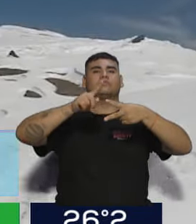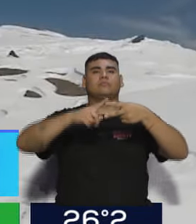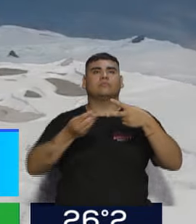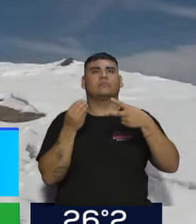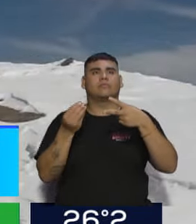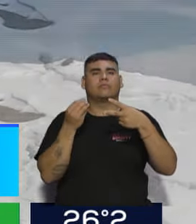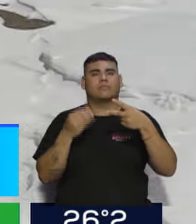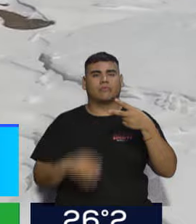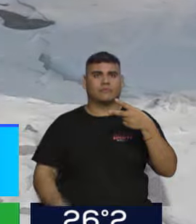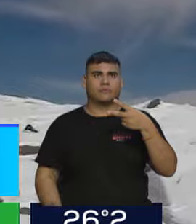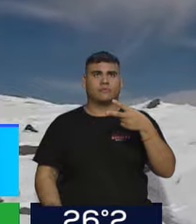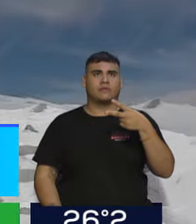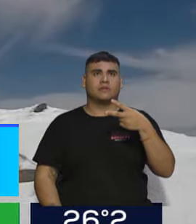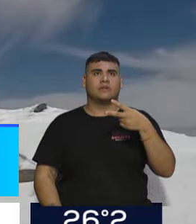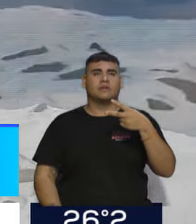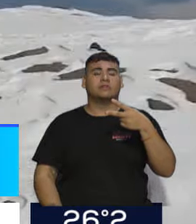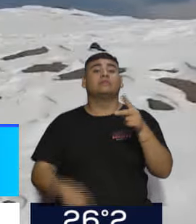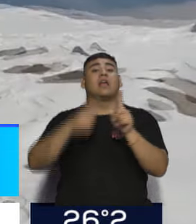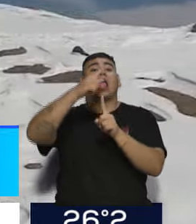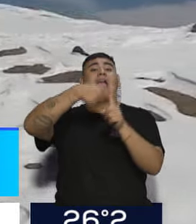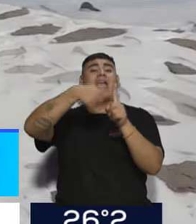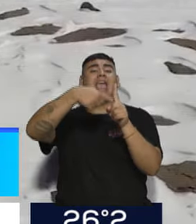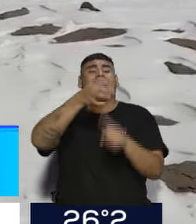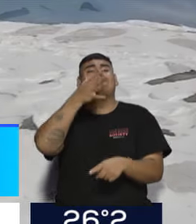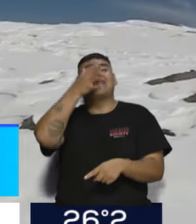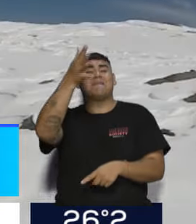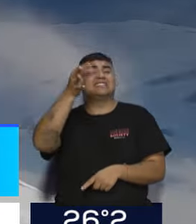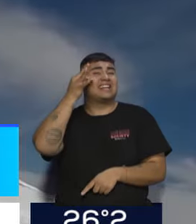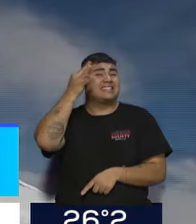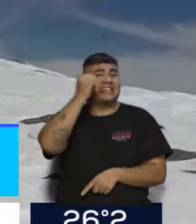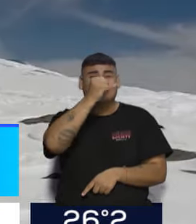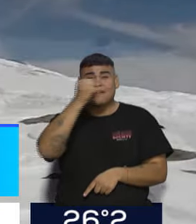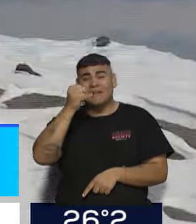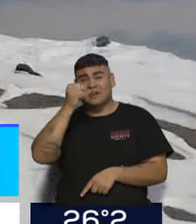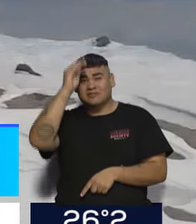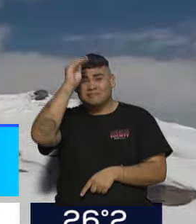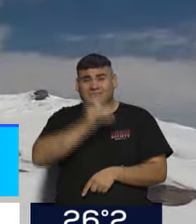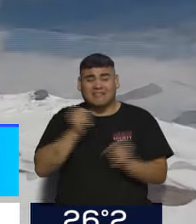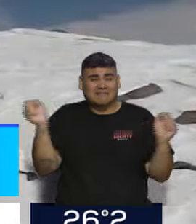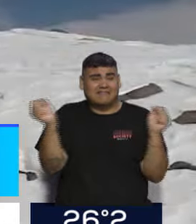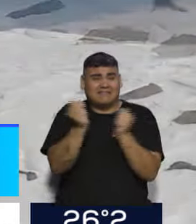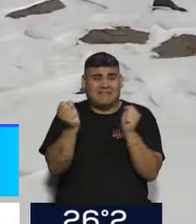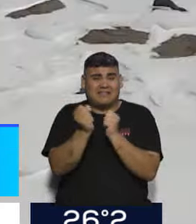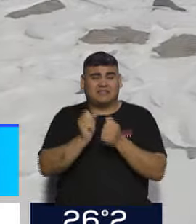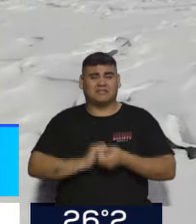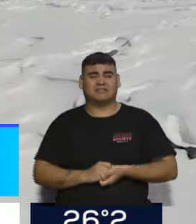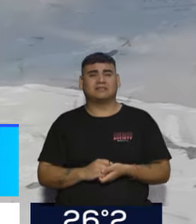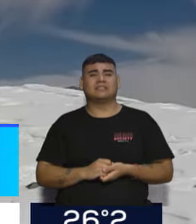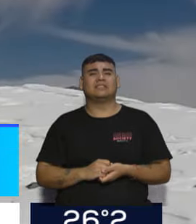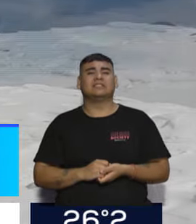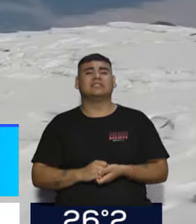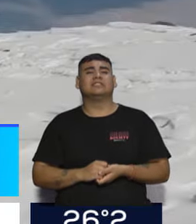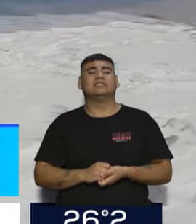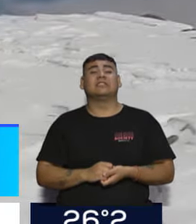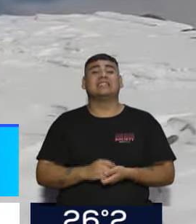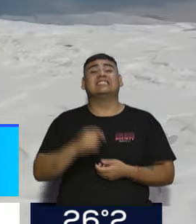extremas. Estamos hablando de hasta 30 grados bajo cero. Y el dato más relevante quizás es que en 75